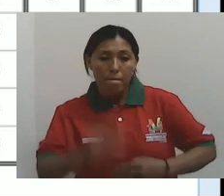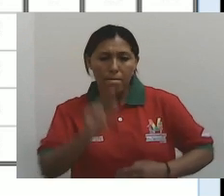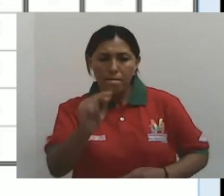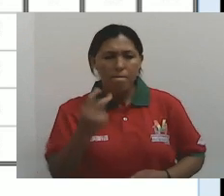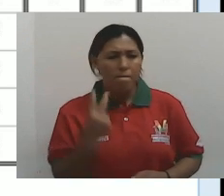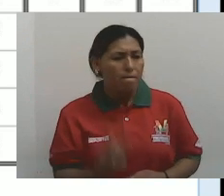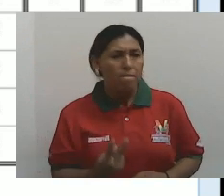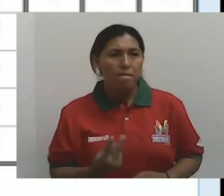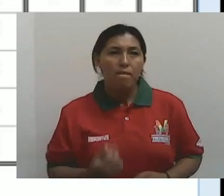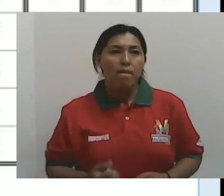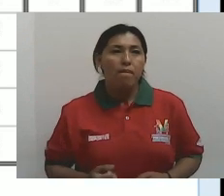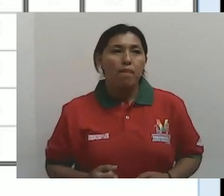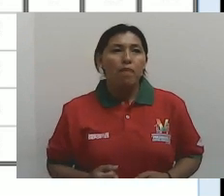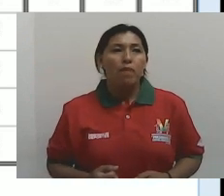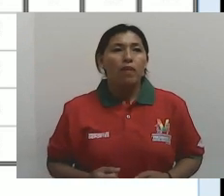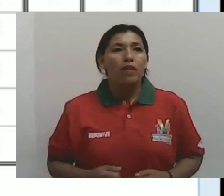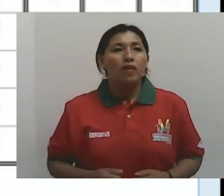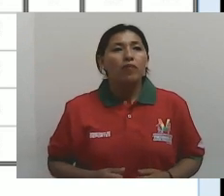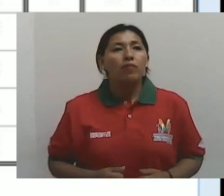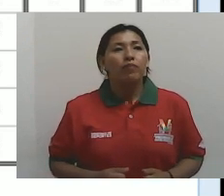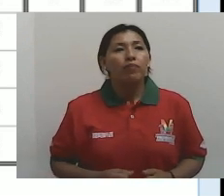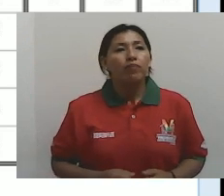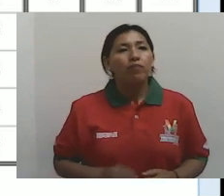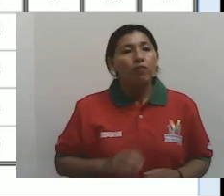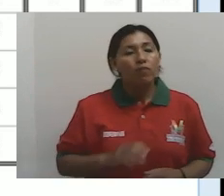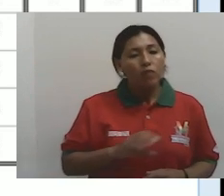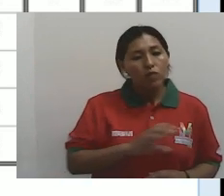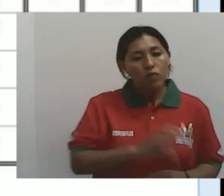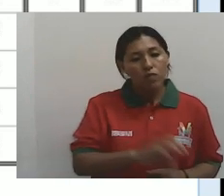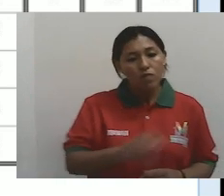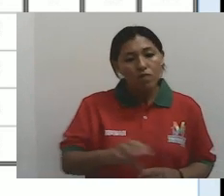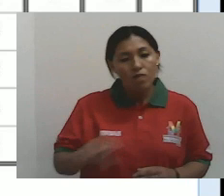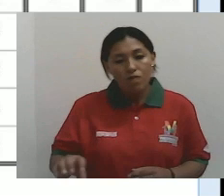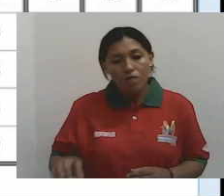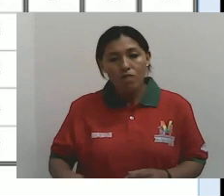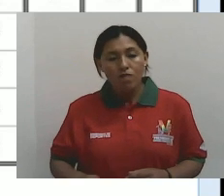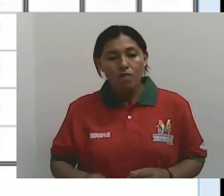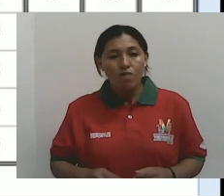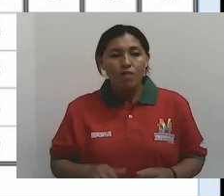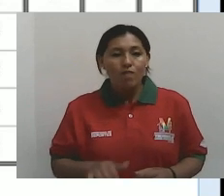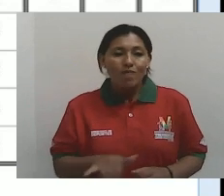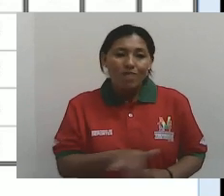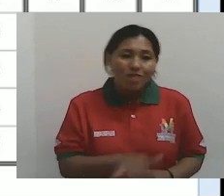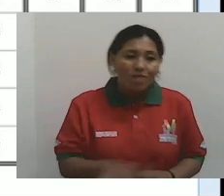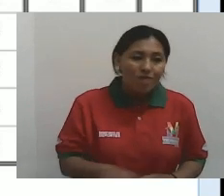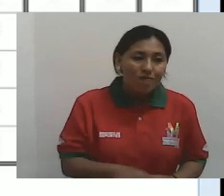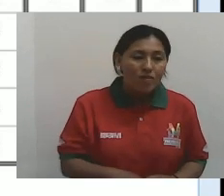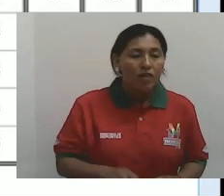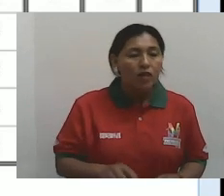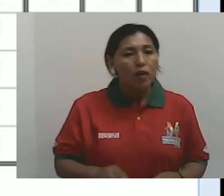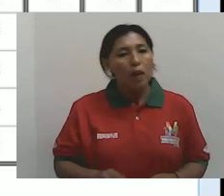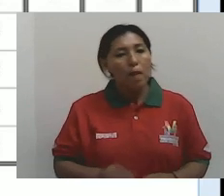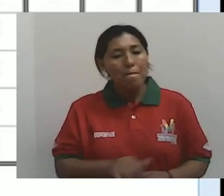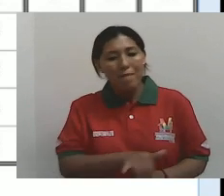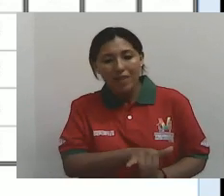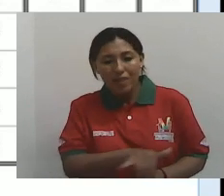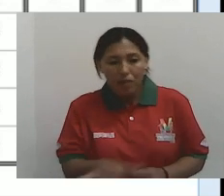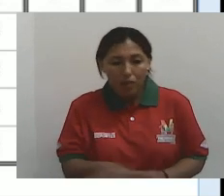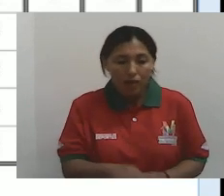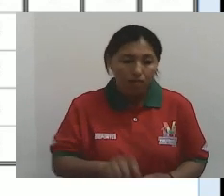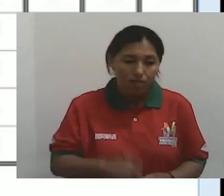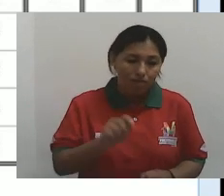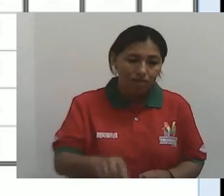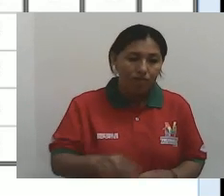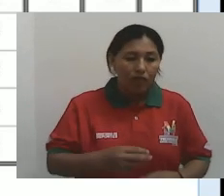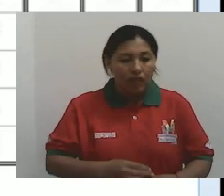¿no? Y entonces así, en cada situación que me toca empate, yo doy el mismo puntaje, salto el número